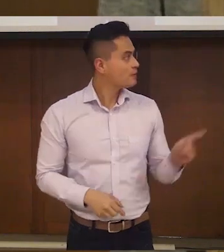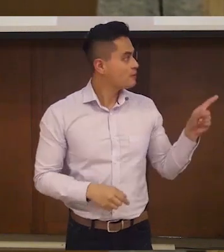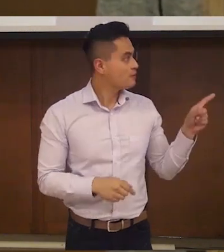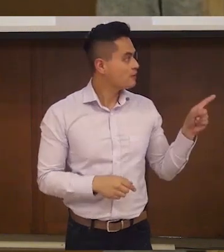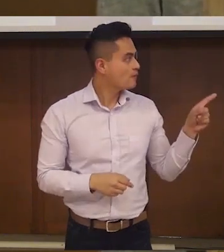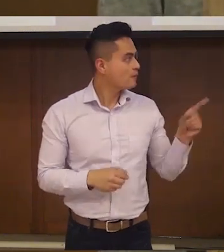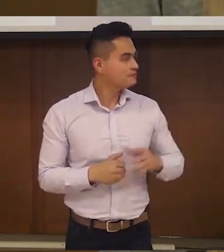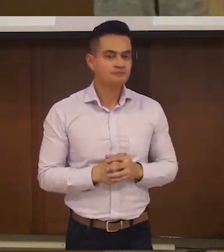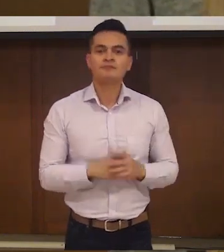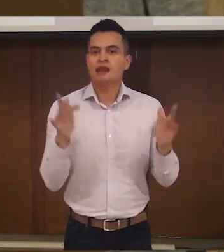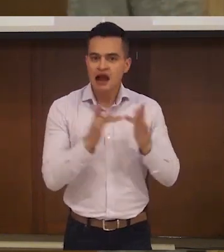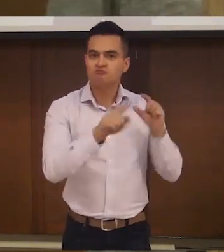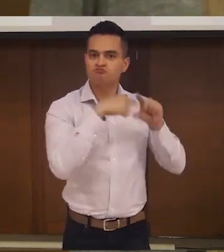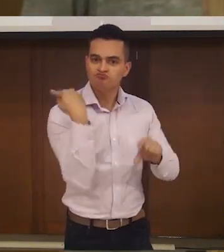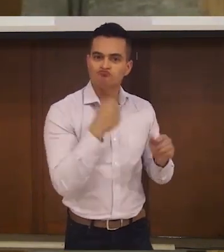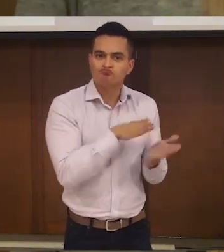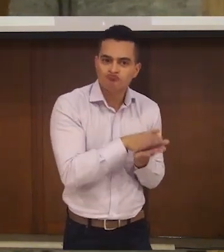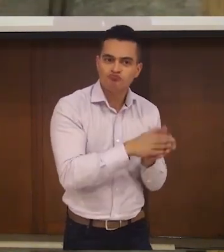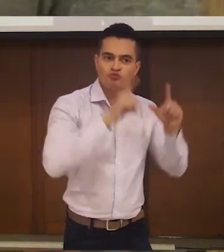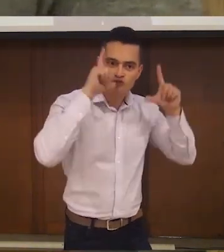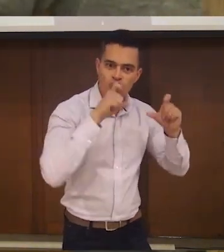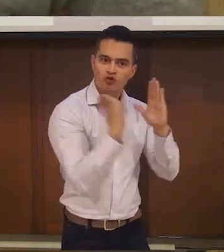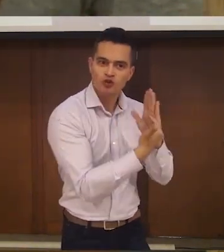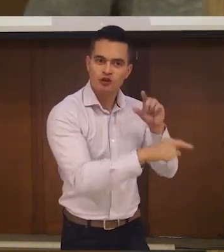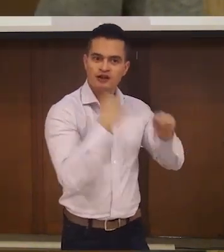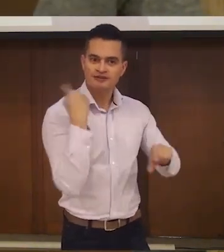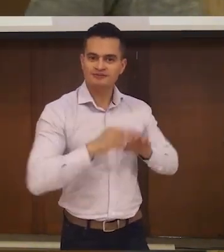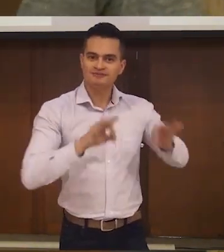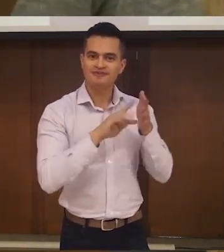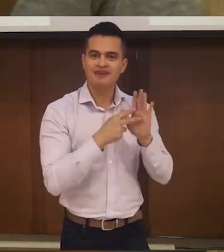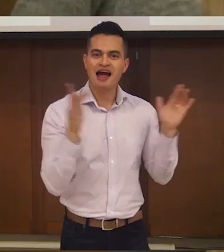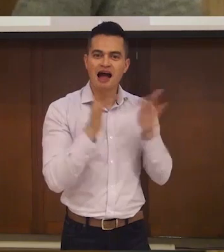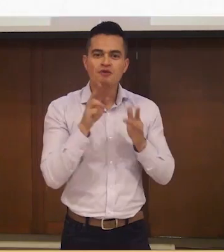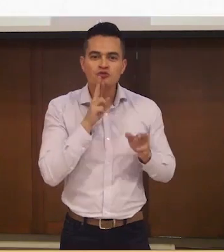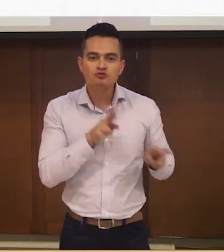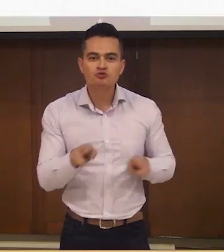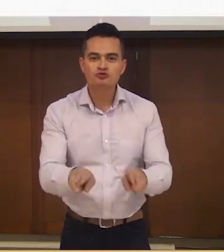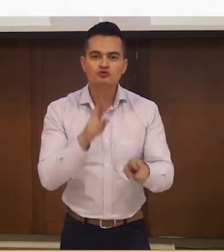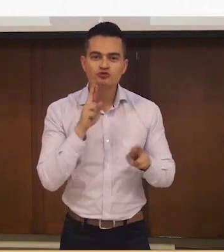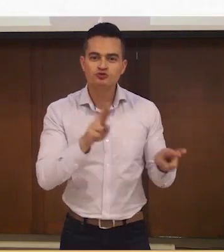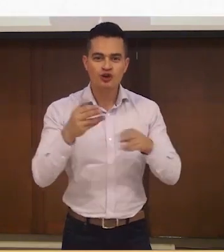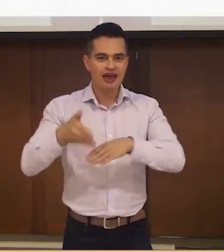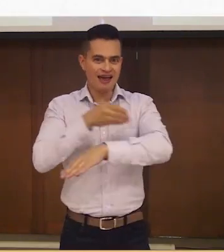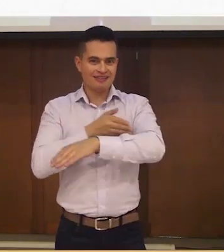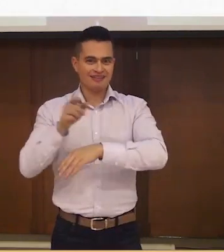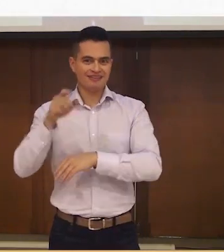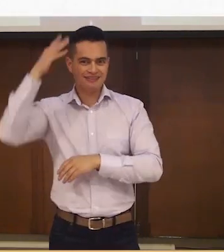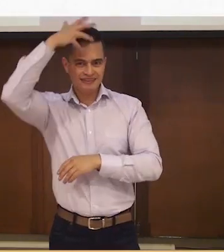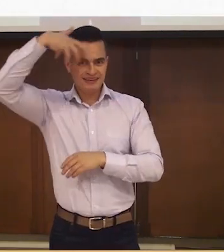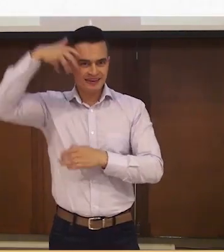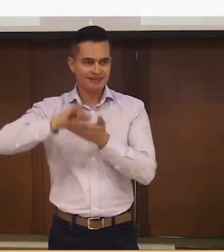está la documentación. La imagen del río, que antes había mostrado